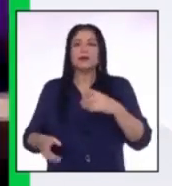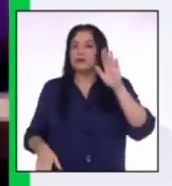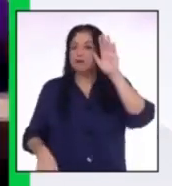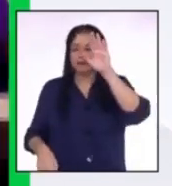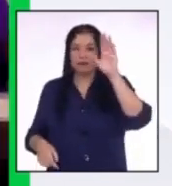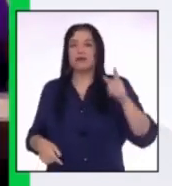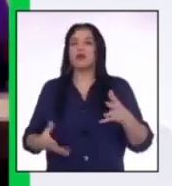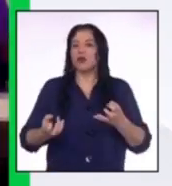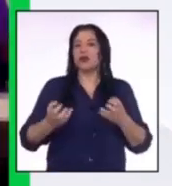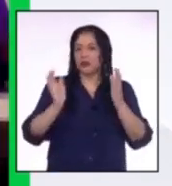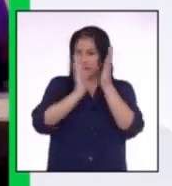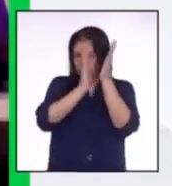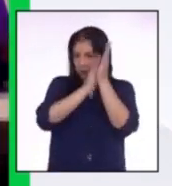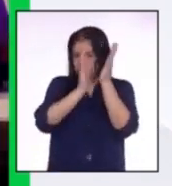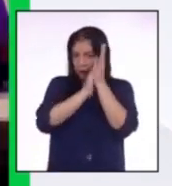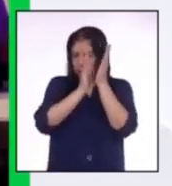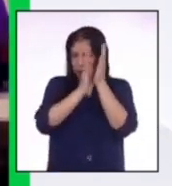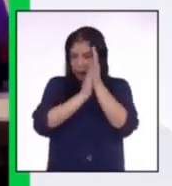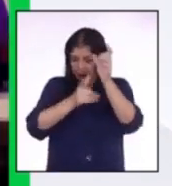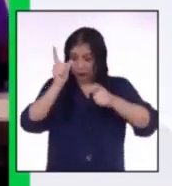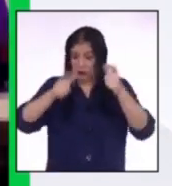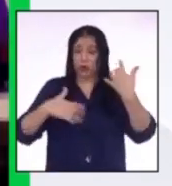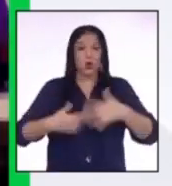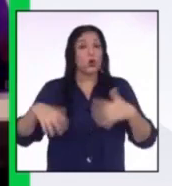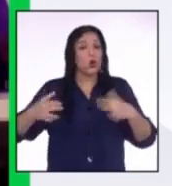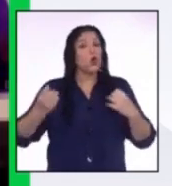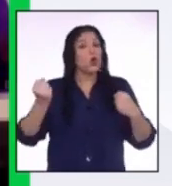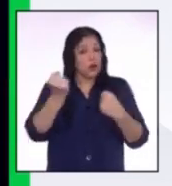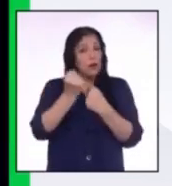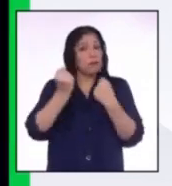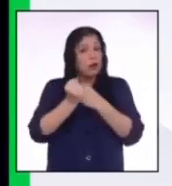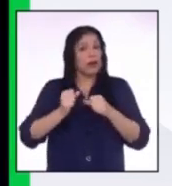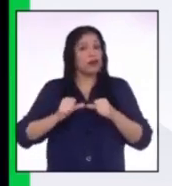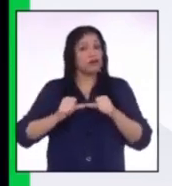yo le quiero pedir que hablaban estas personas ya las demás